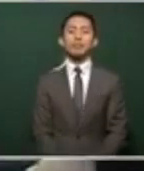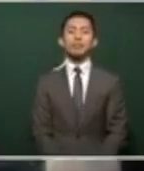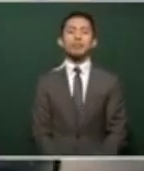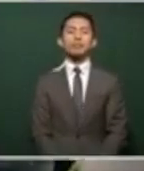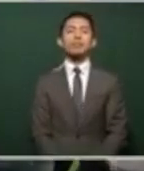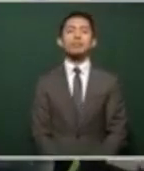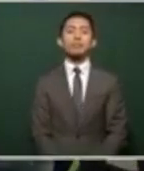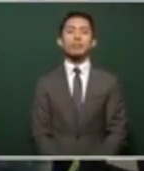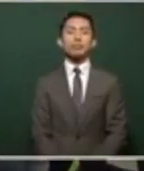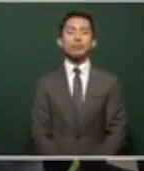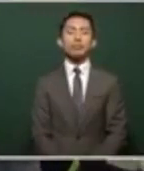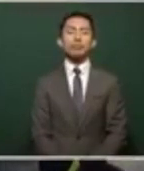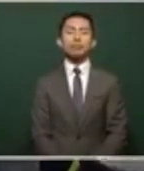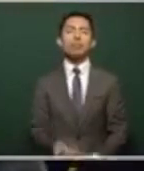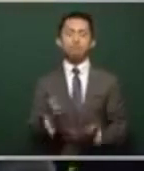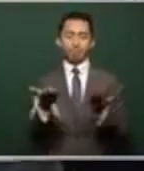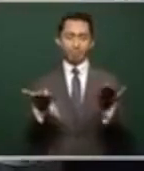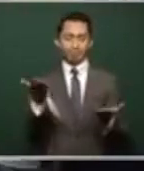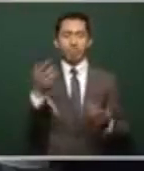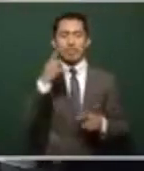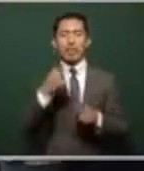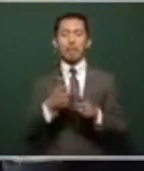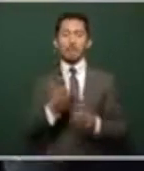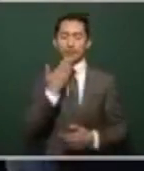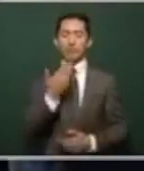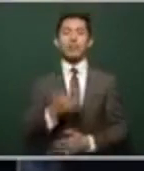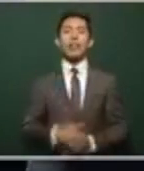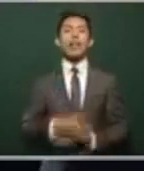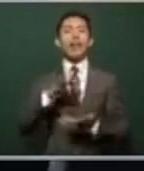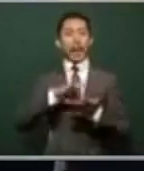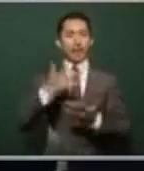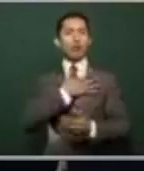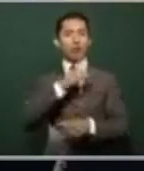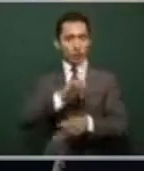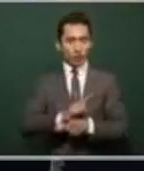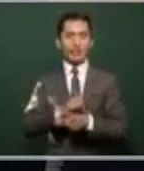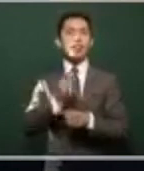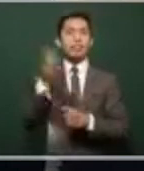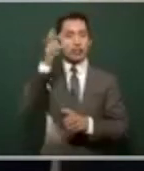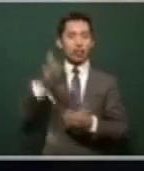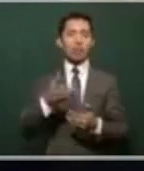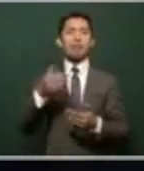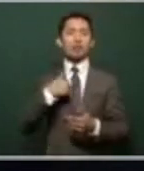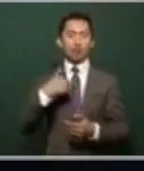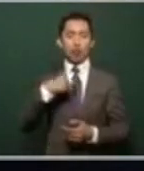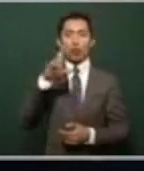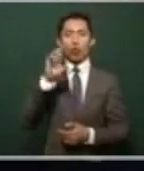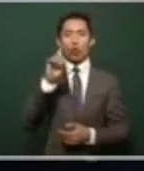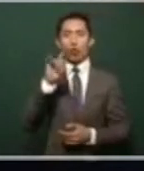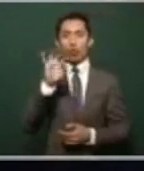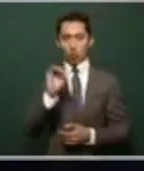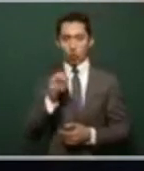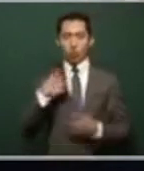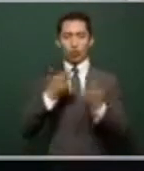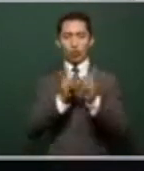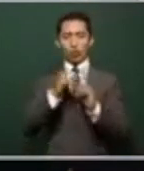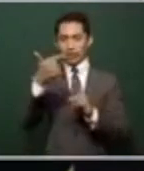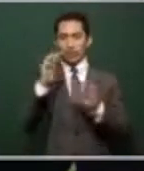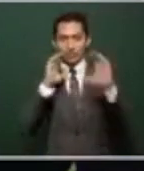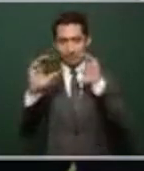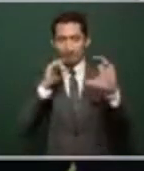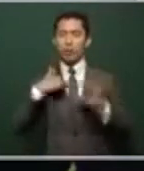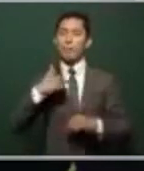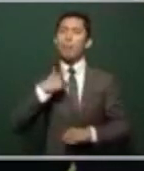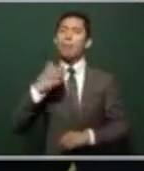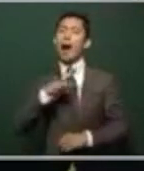Vamos a equilibrar. Gracias, presidente. Muy buenos días. Bienvenido al estado de Hidalgo. Rodolfo Ortiz, de Grupo 7 Comunicación. Yo